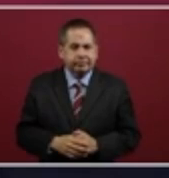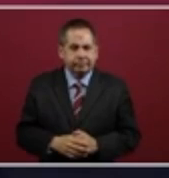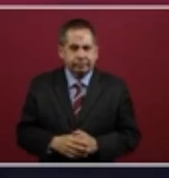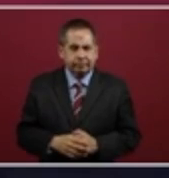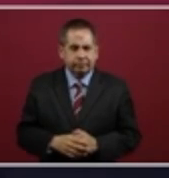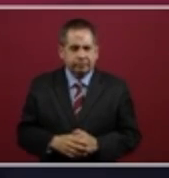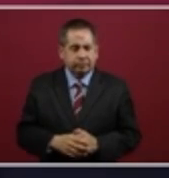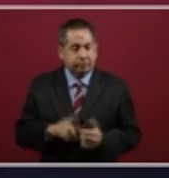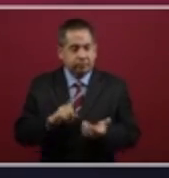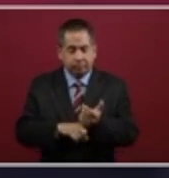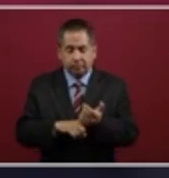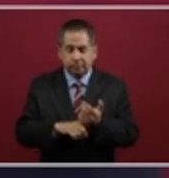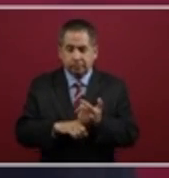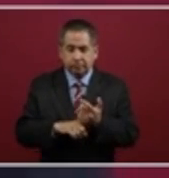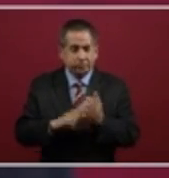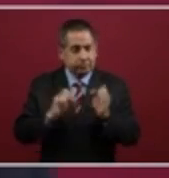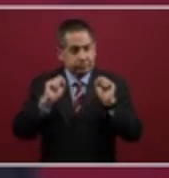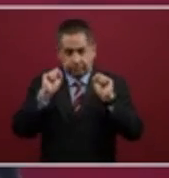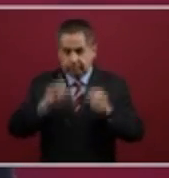Laicos,